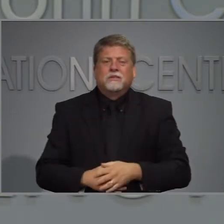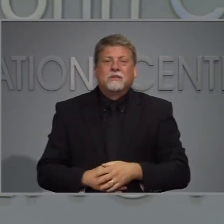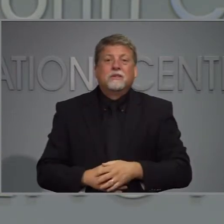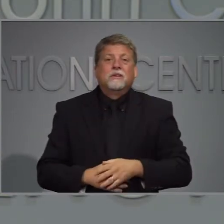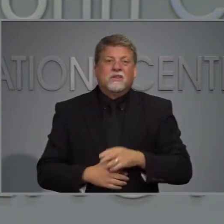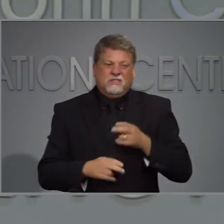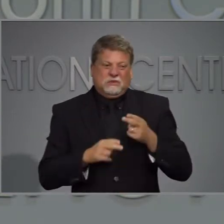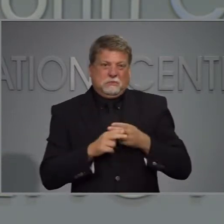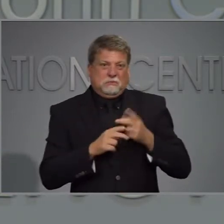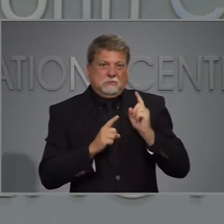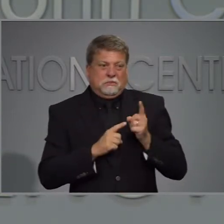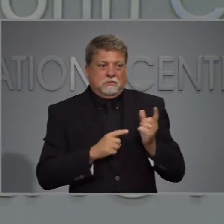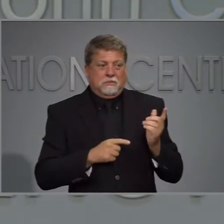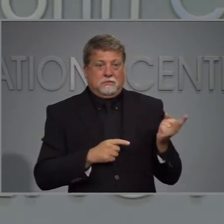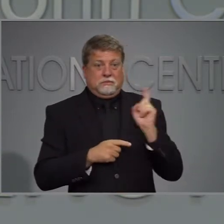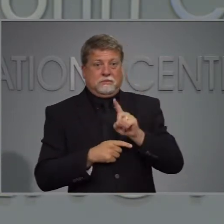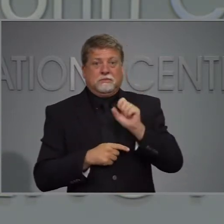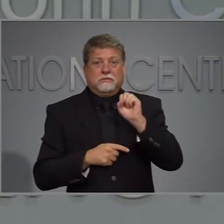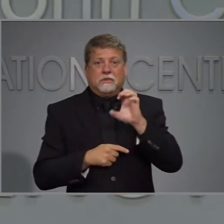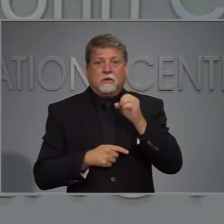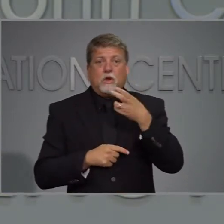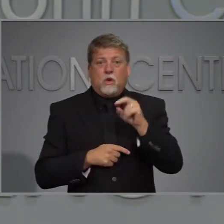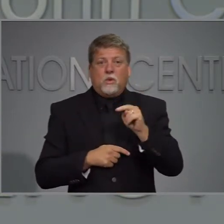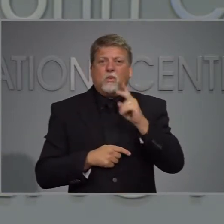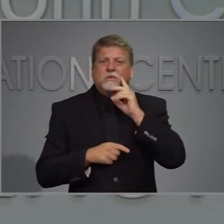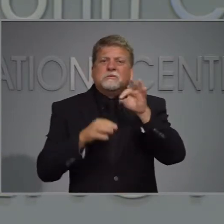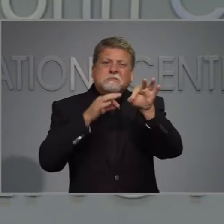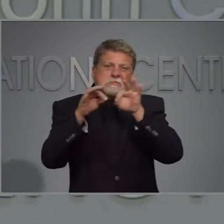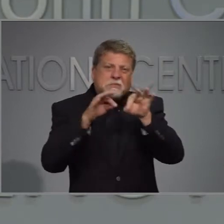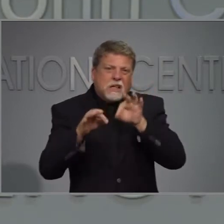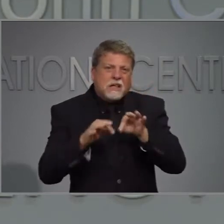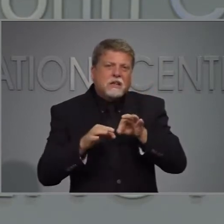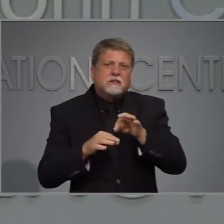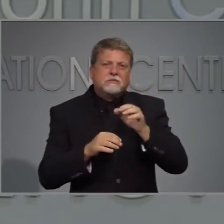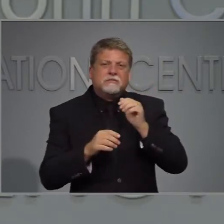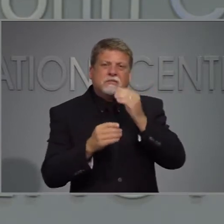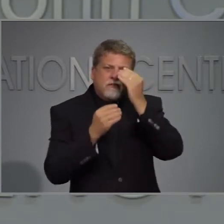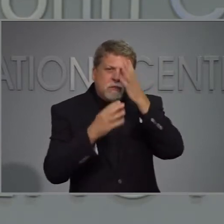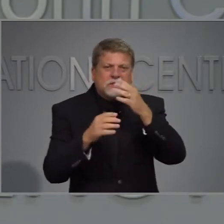nos dará las nuevas cifras y métricas sobre COVID-19. Doctora Cohen.